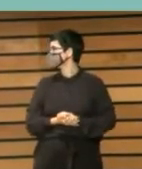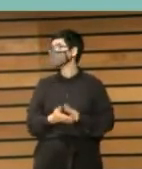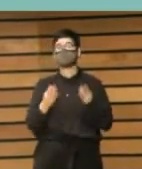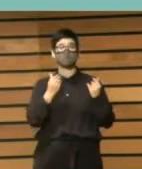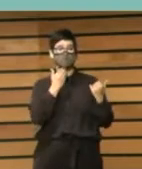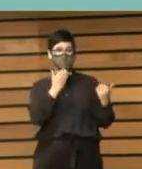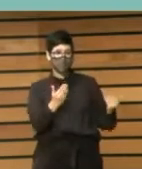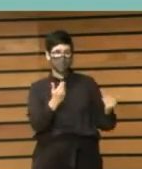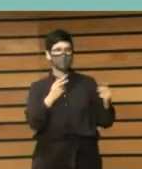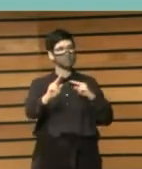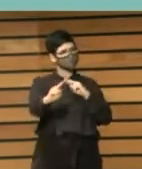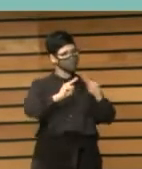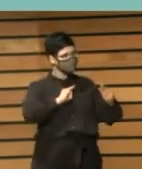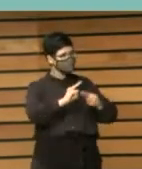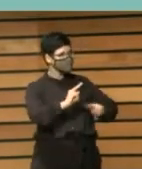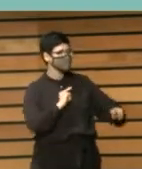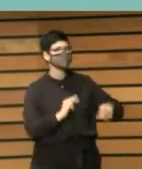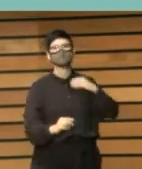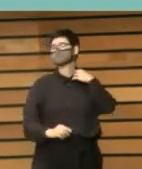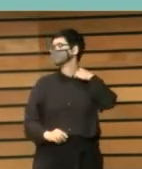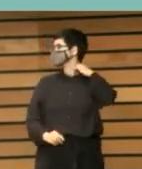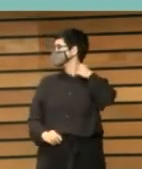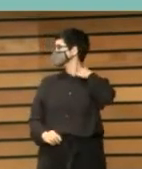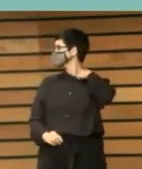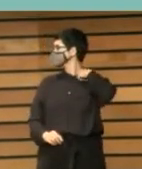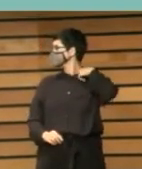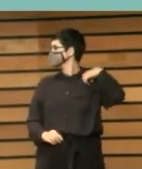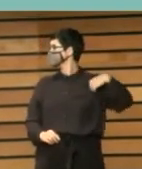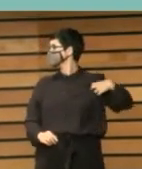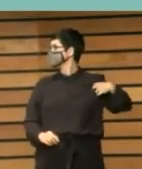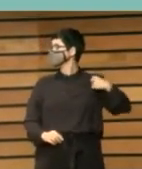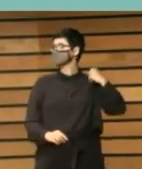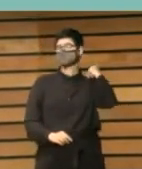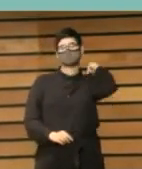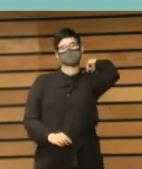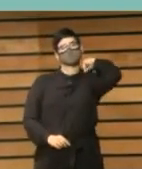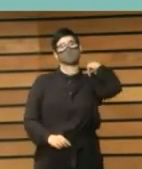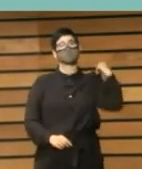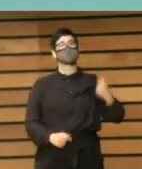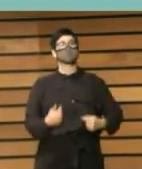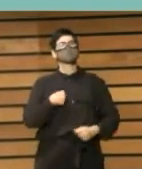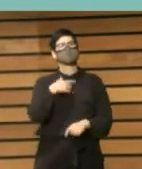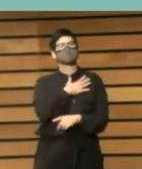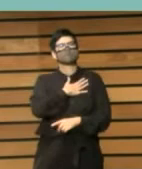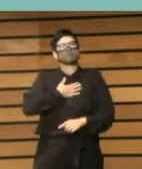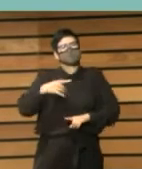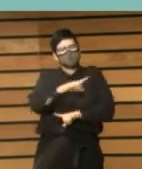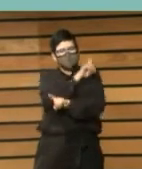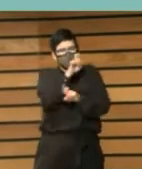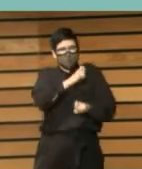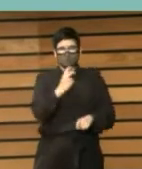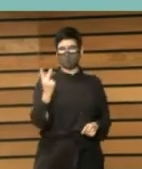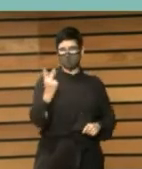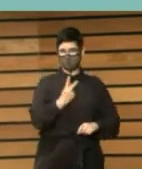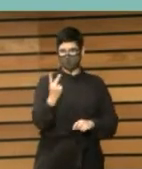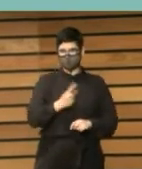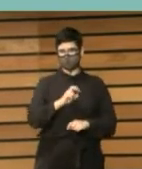gracias por vuestra respuesta. De hecho, me gustaría haceros otra pregunta a los dos,